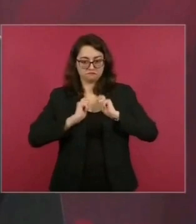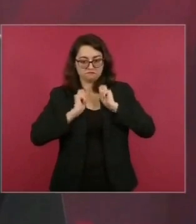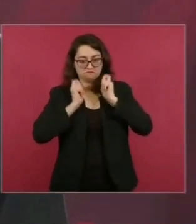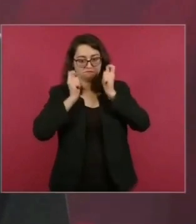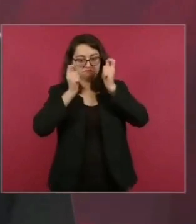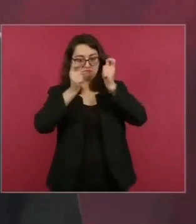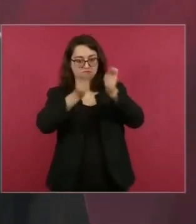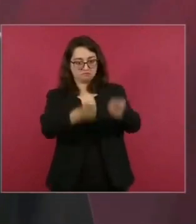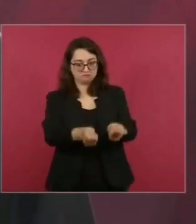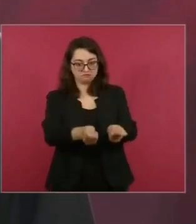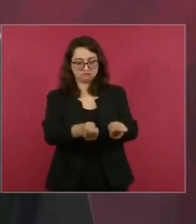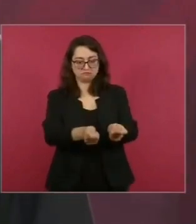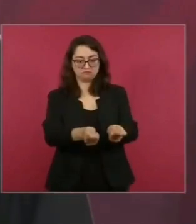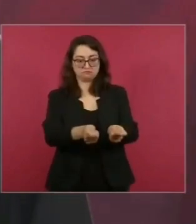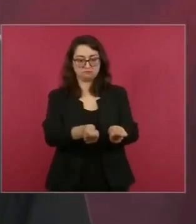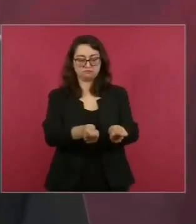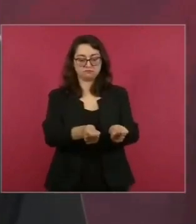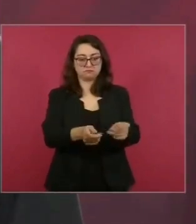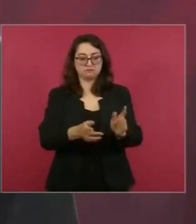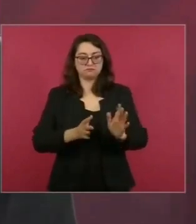entrego la banda presidencial